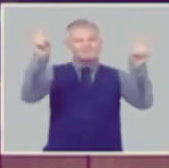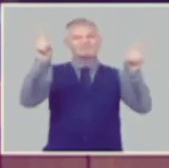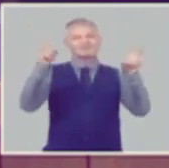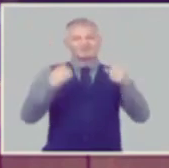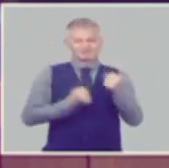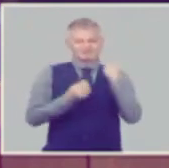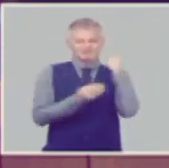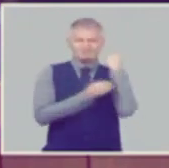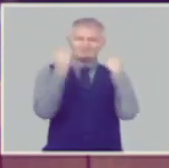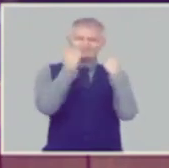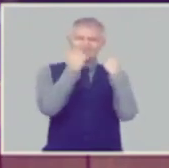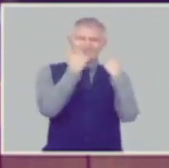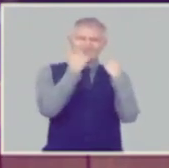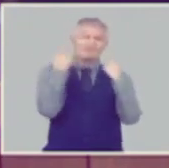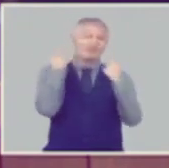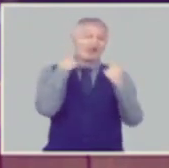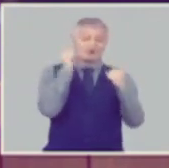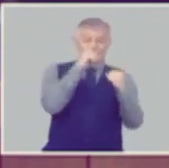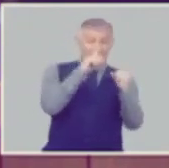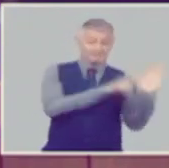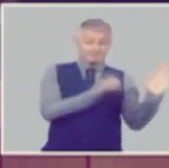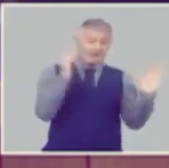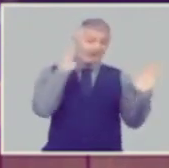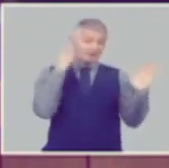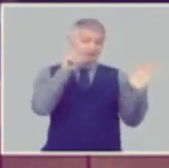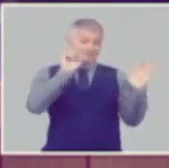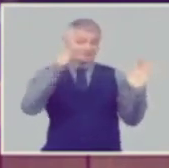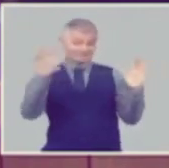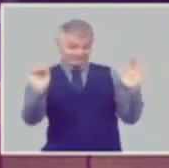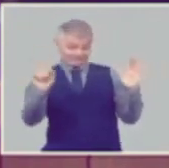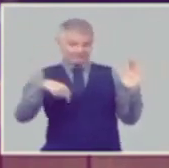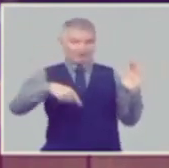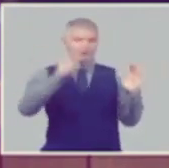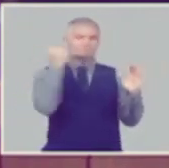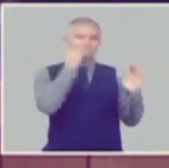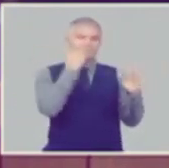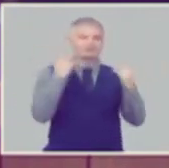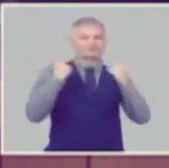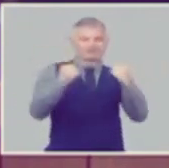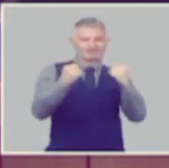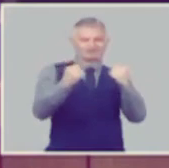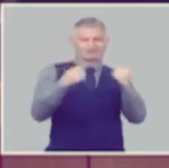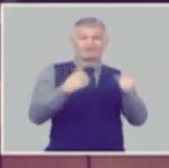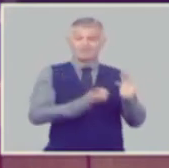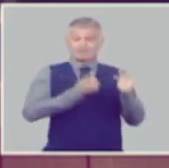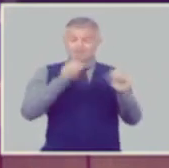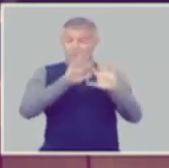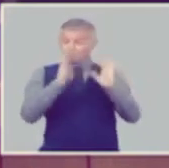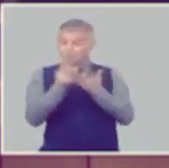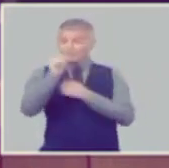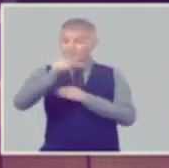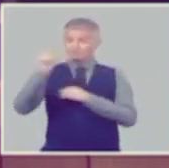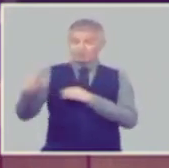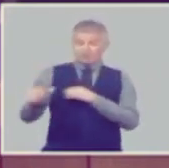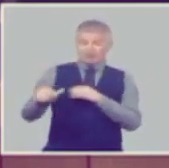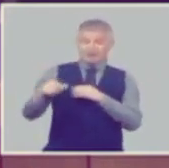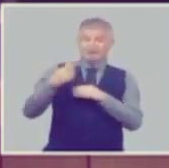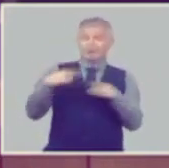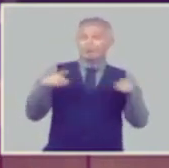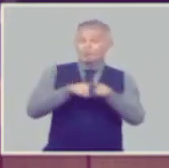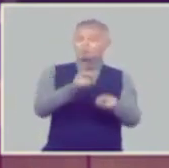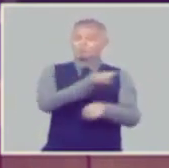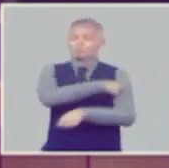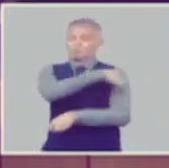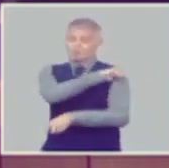los combates del año que termina. Los hijos de la generación del centenario, junto a nuestro pueblo, tienen el deber,